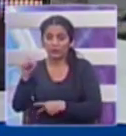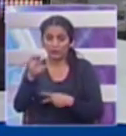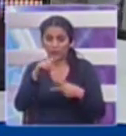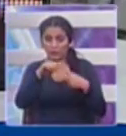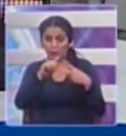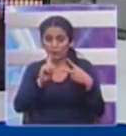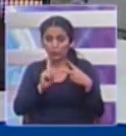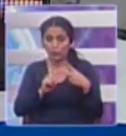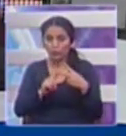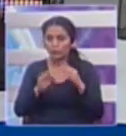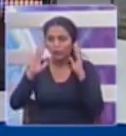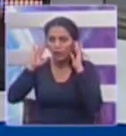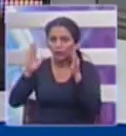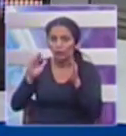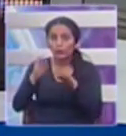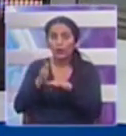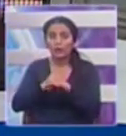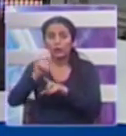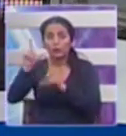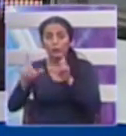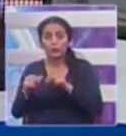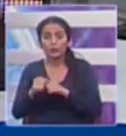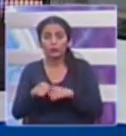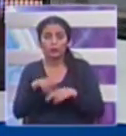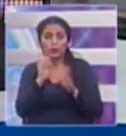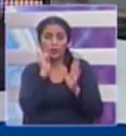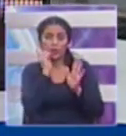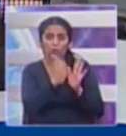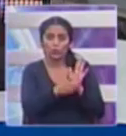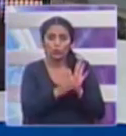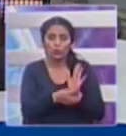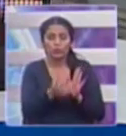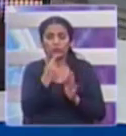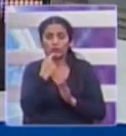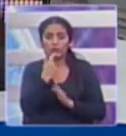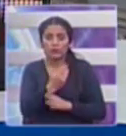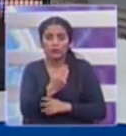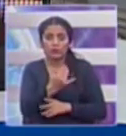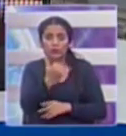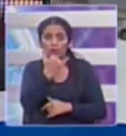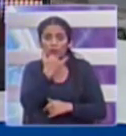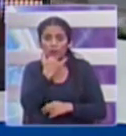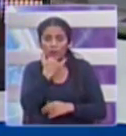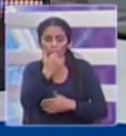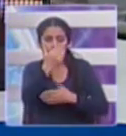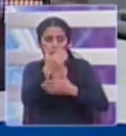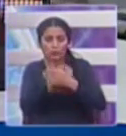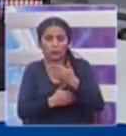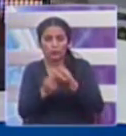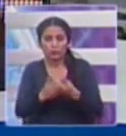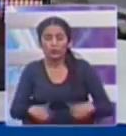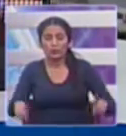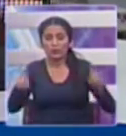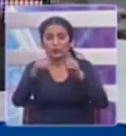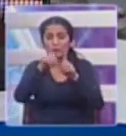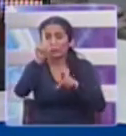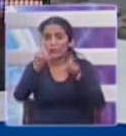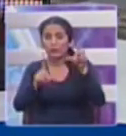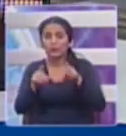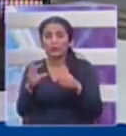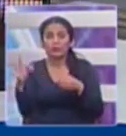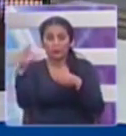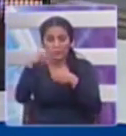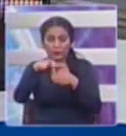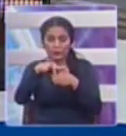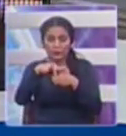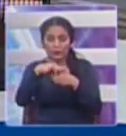varias organizaciones civiles y políticas sobre supuestas inconsistencias en el padrón electoral. Santiago Villaseñay, desde el organismo electoral,